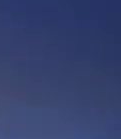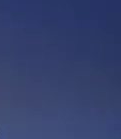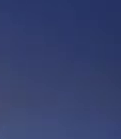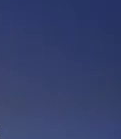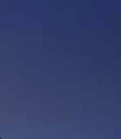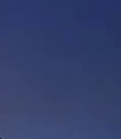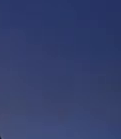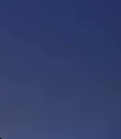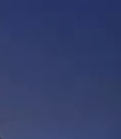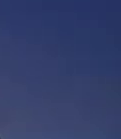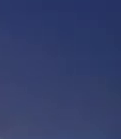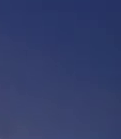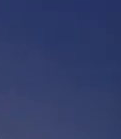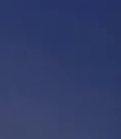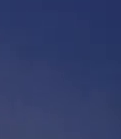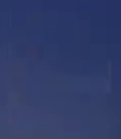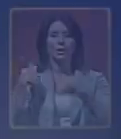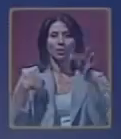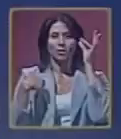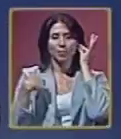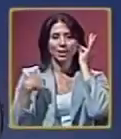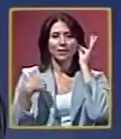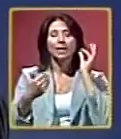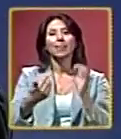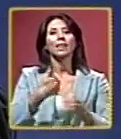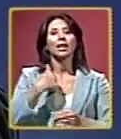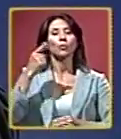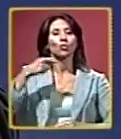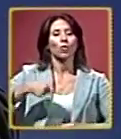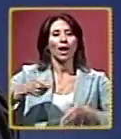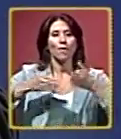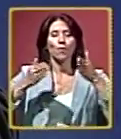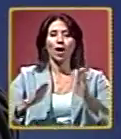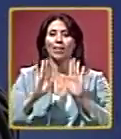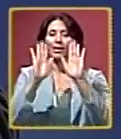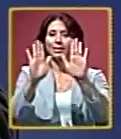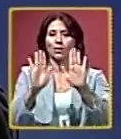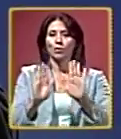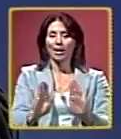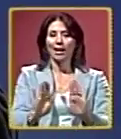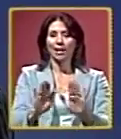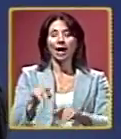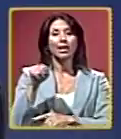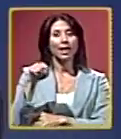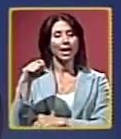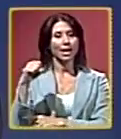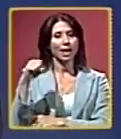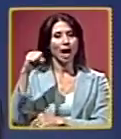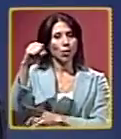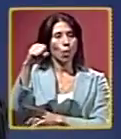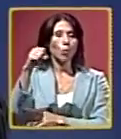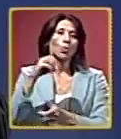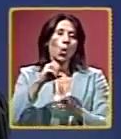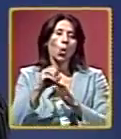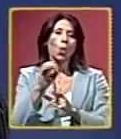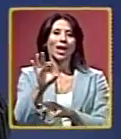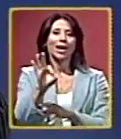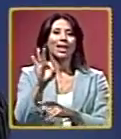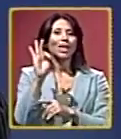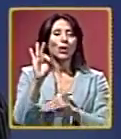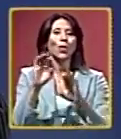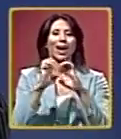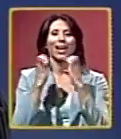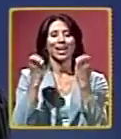Sí, amigos y amigas, tenemos a una abogada extraordinaria que ganó, o dirigió el equipo que